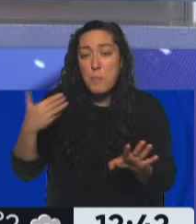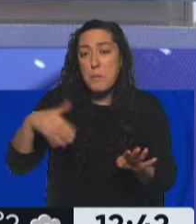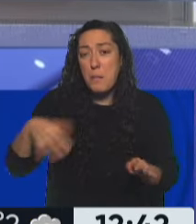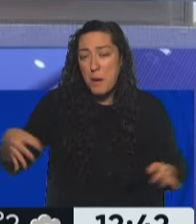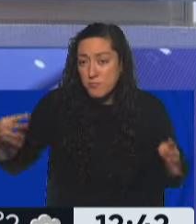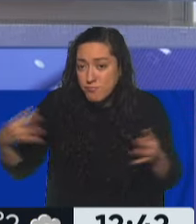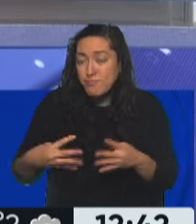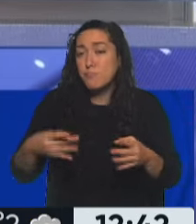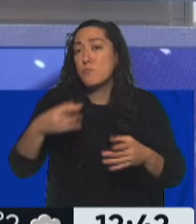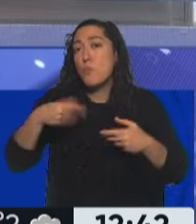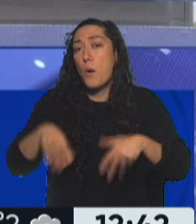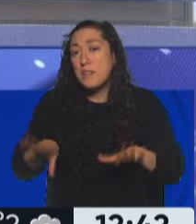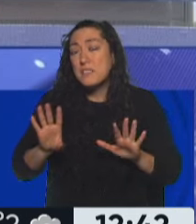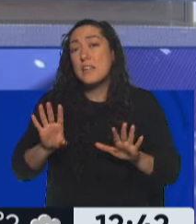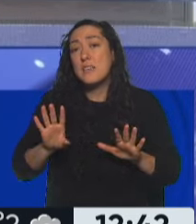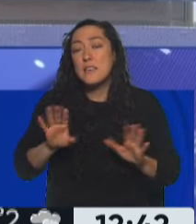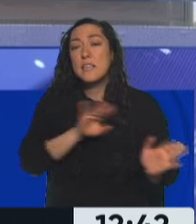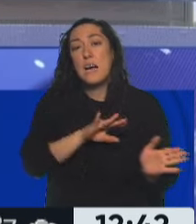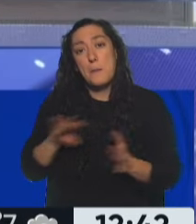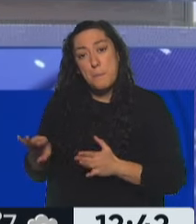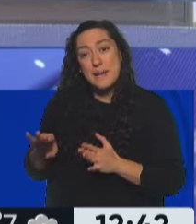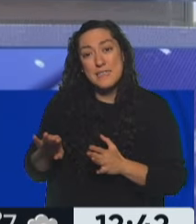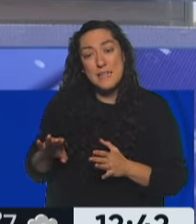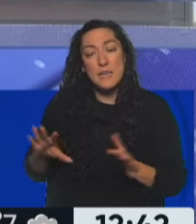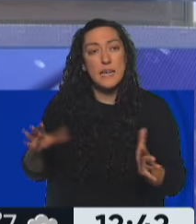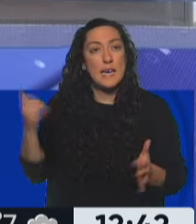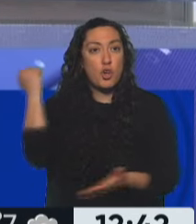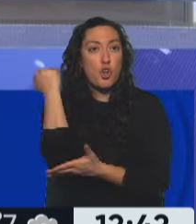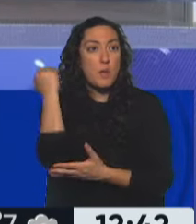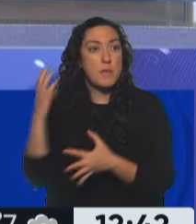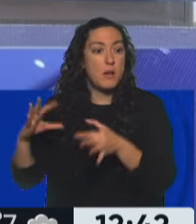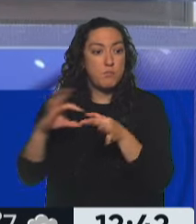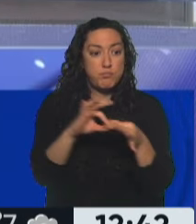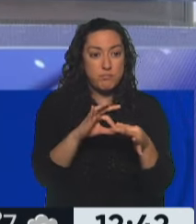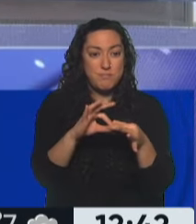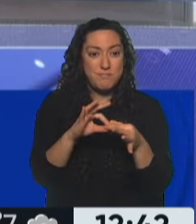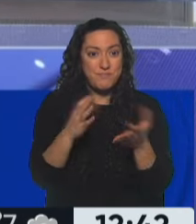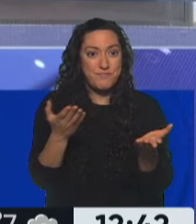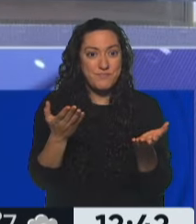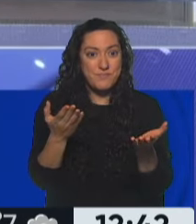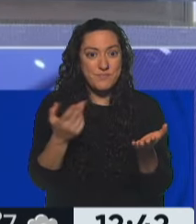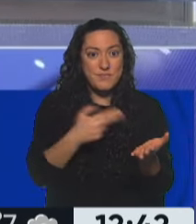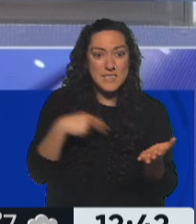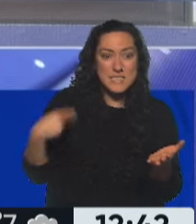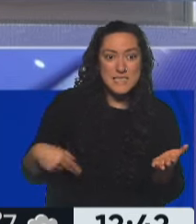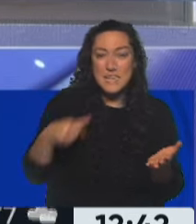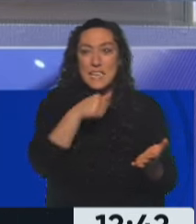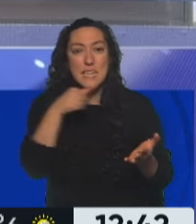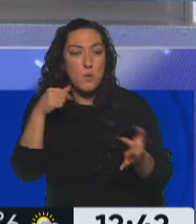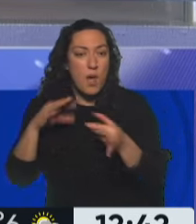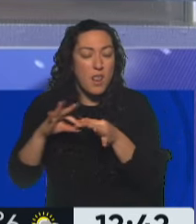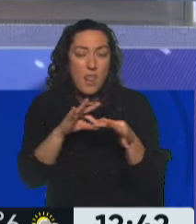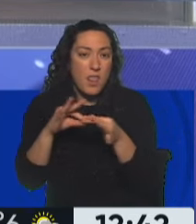mencionaste hace un rato, y por el otro lado la cuestión de la interdependencia económica. China es el principal mercado de exportación para Taiwán. Claro.